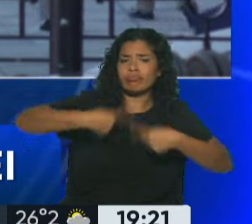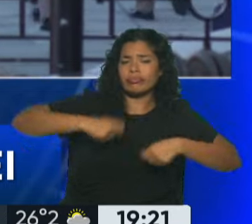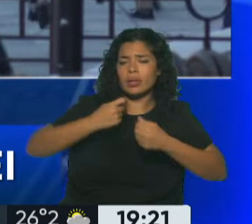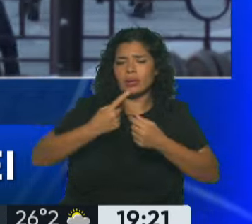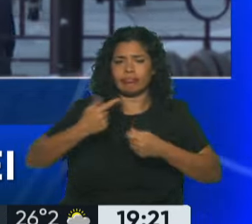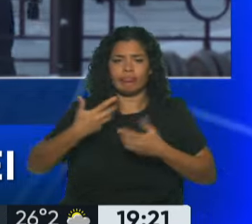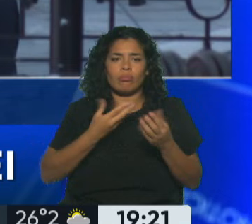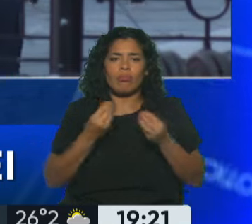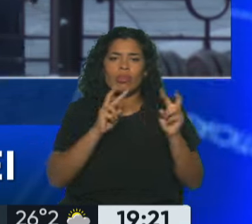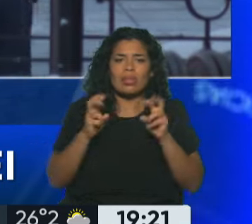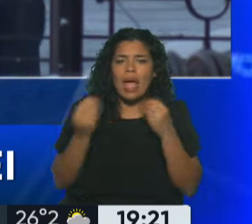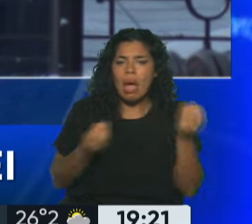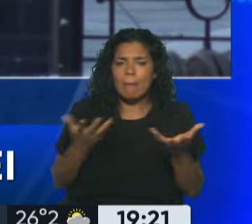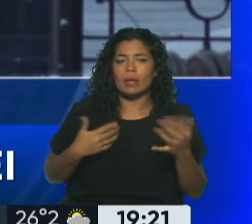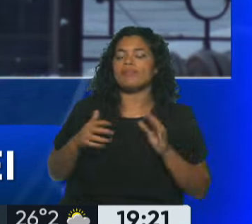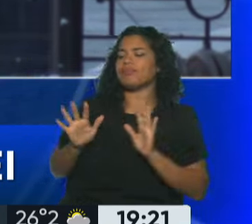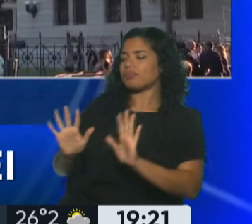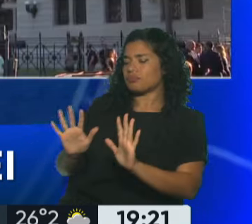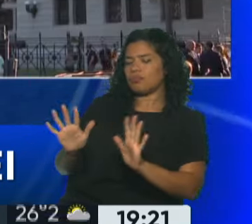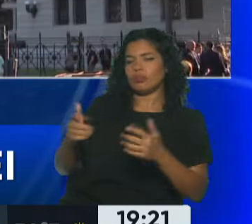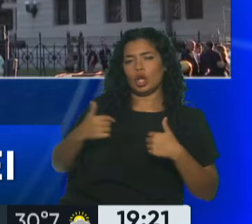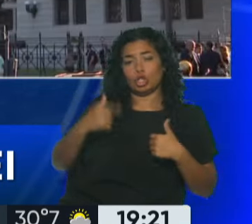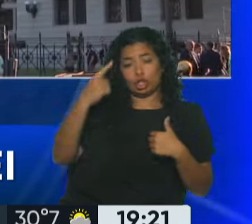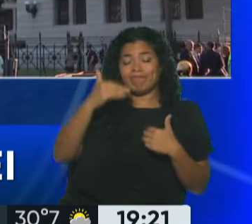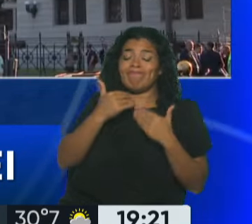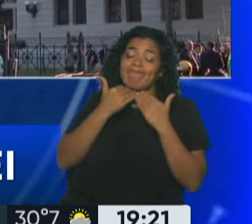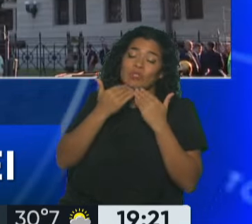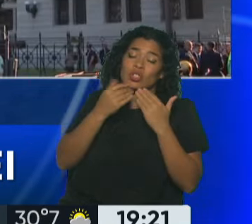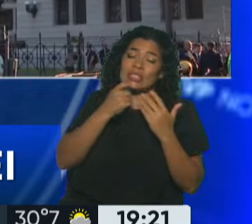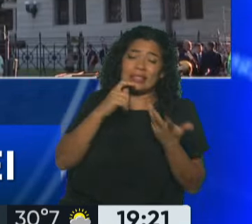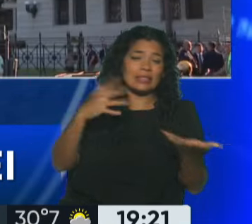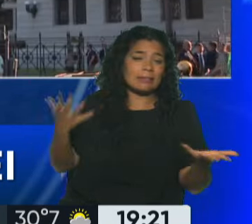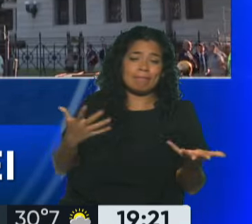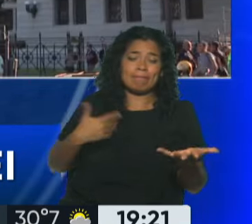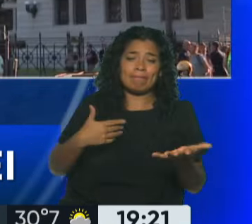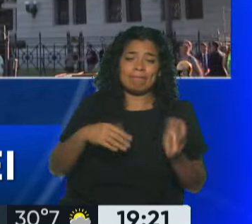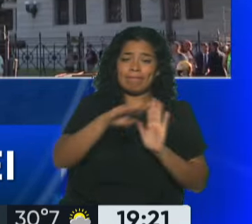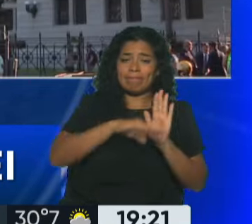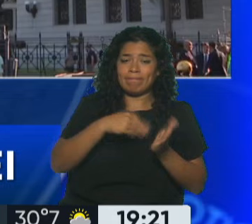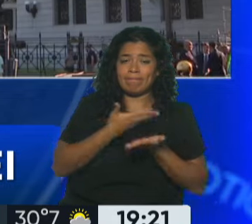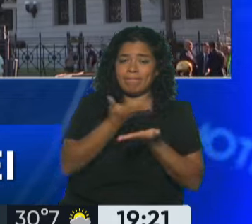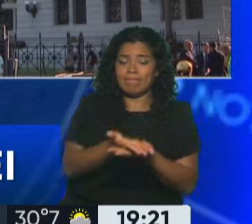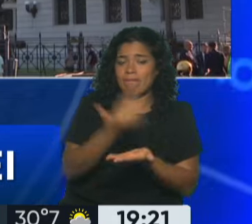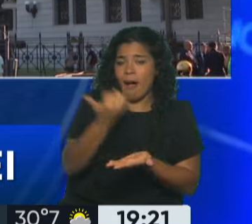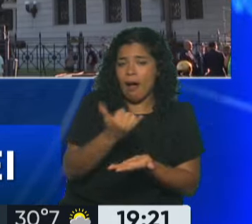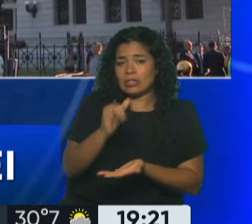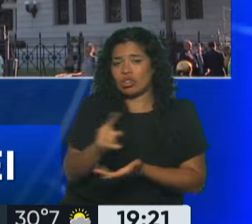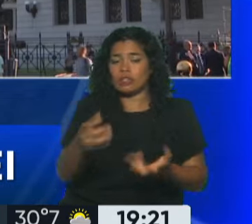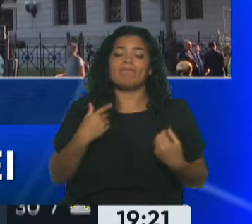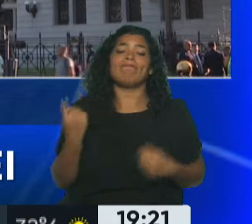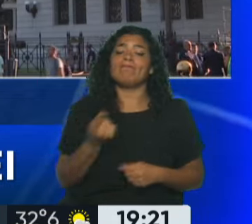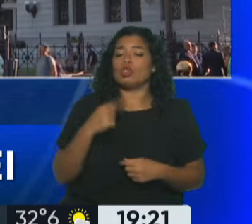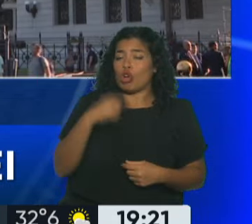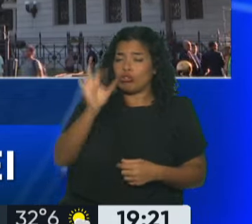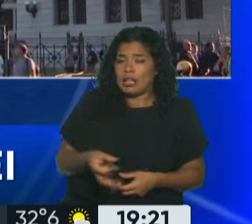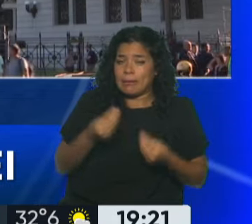esencial. ¿Separadamente ahora? Mira, yo no sé si se presentará o no. Nosotros es parte que tenemos una agenda propia como PRO que venimos trabajando hace